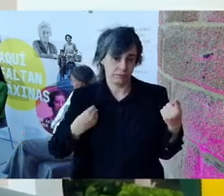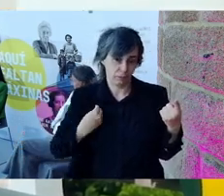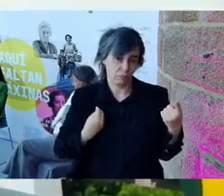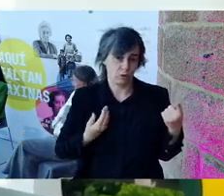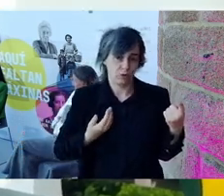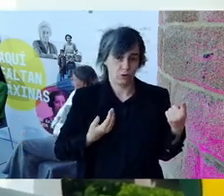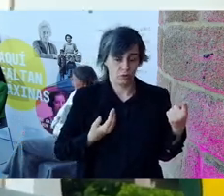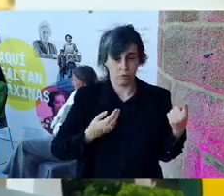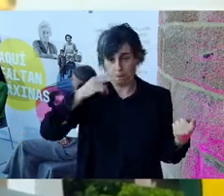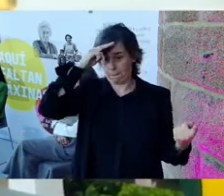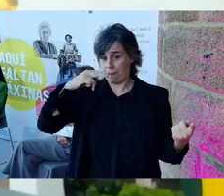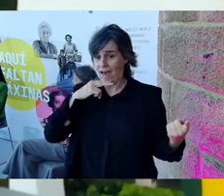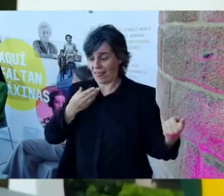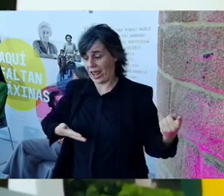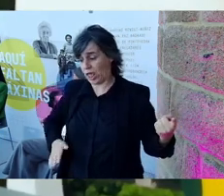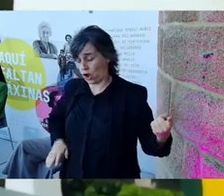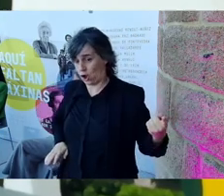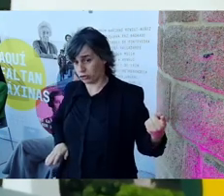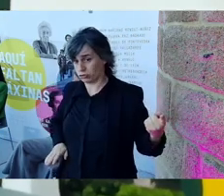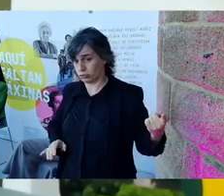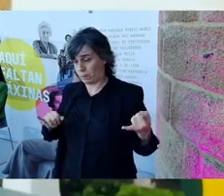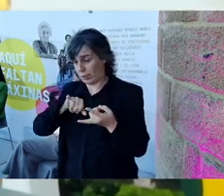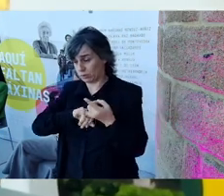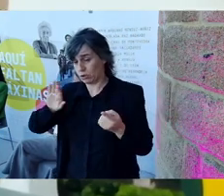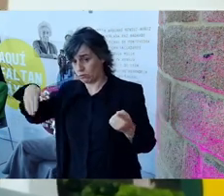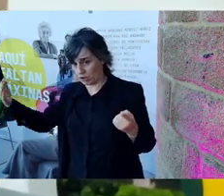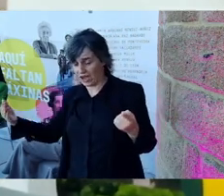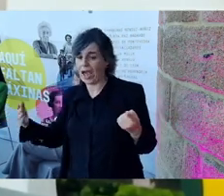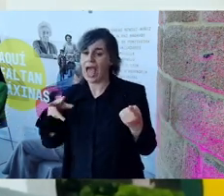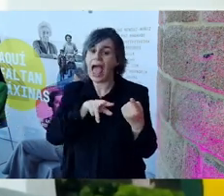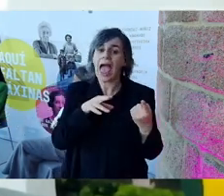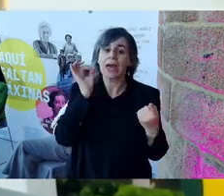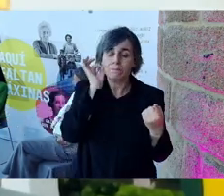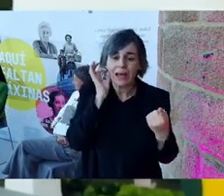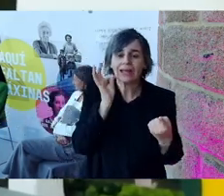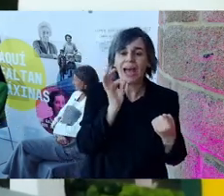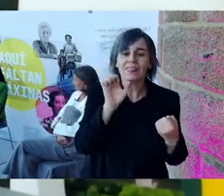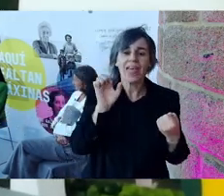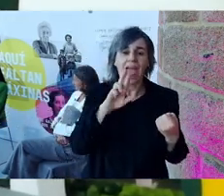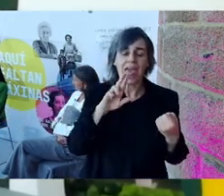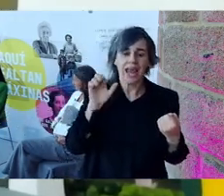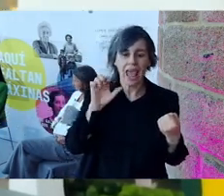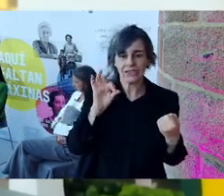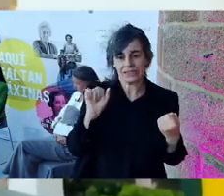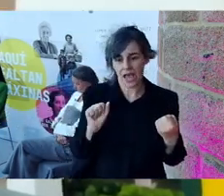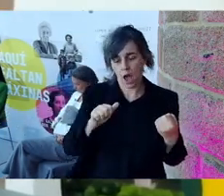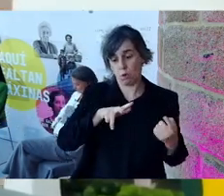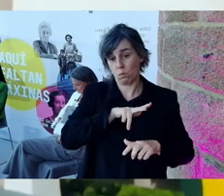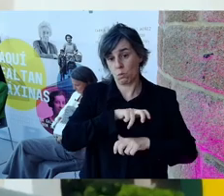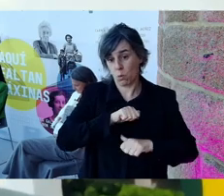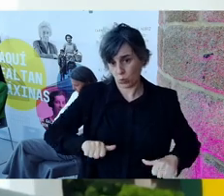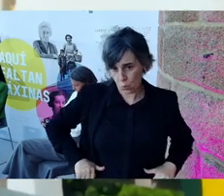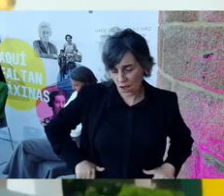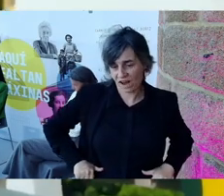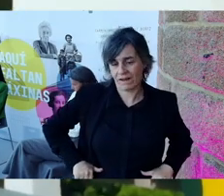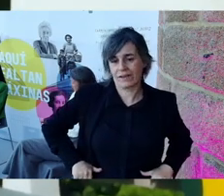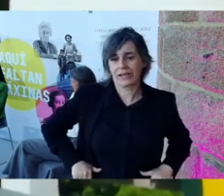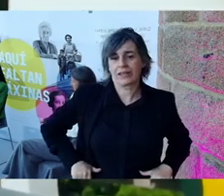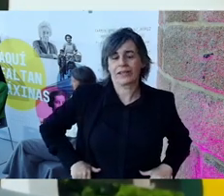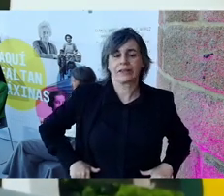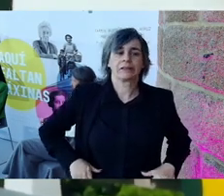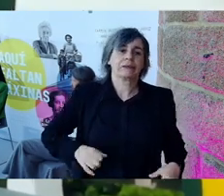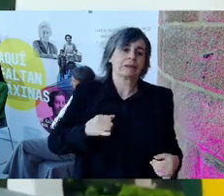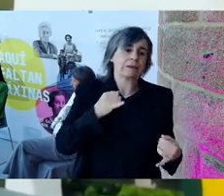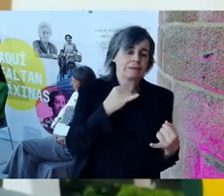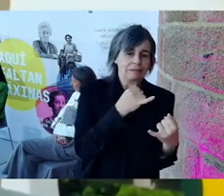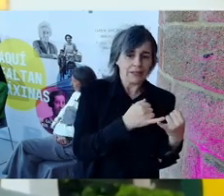dos dos primeros hijos que tuvo su pai, Teresa de Portugal, que bueno, pues que apuntaba esas